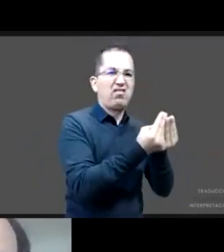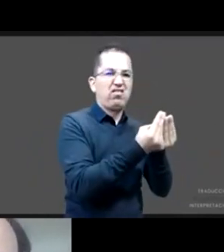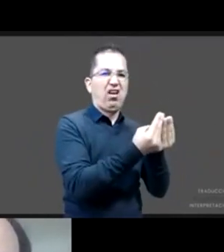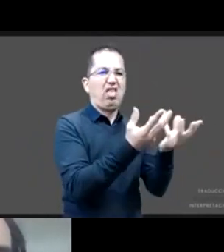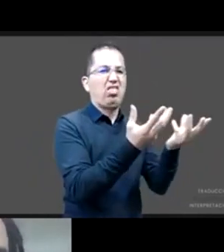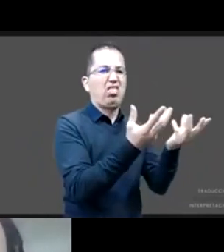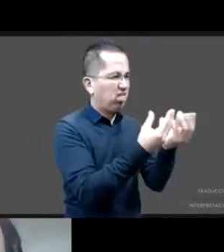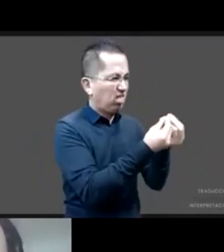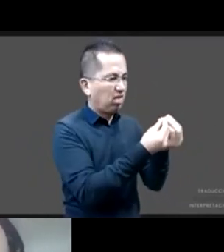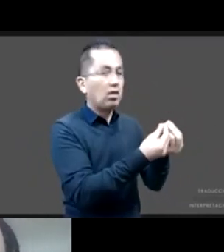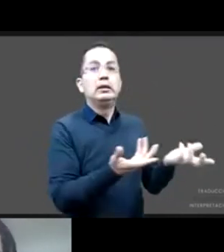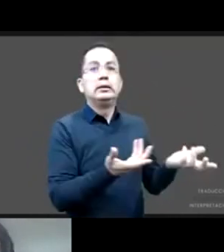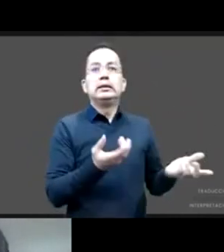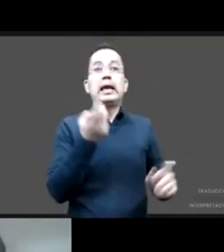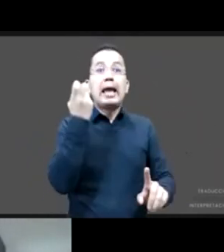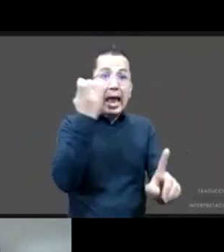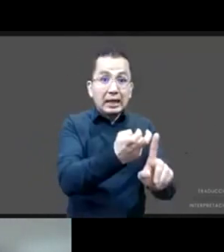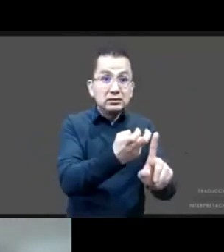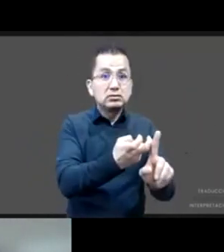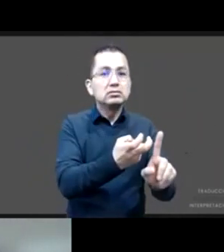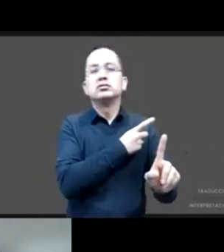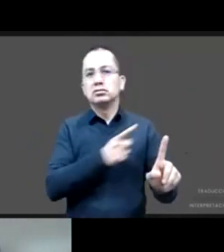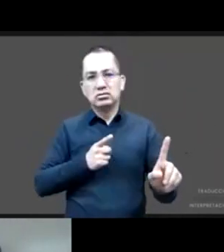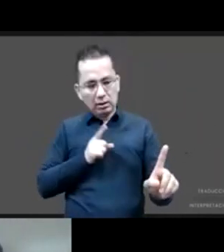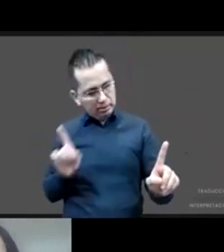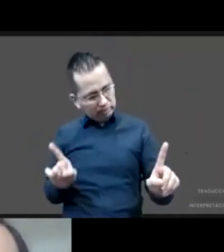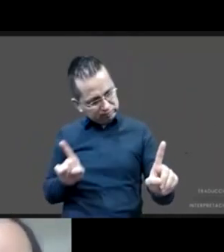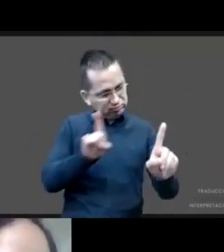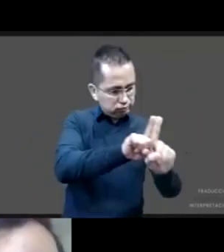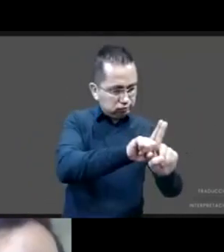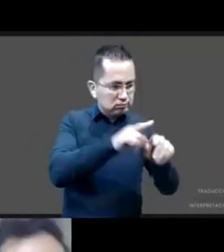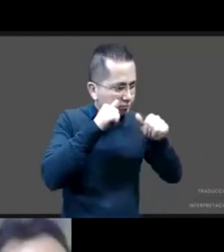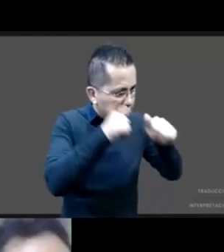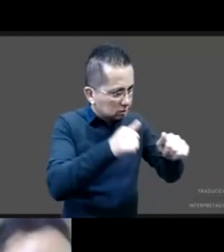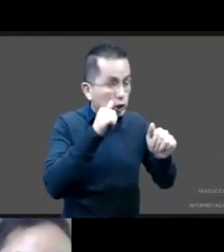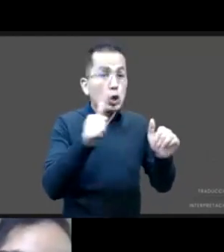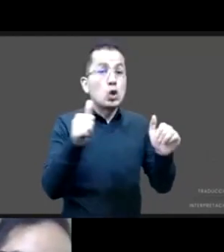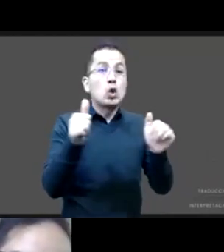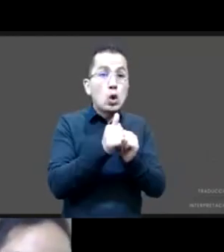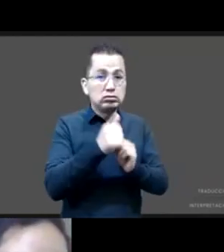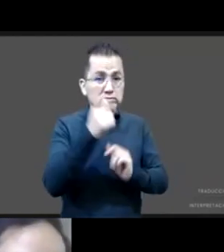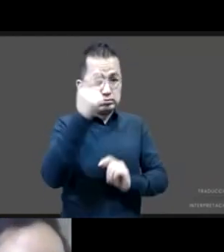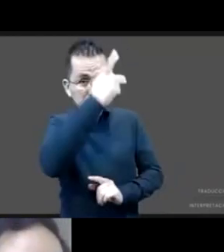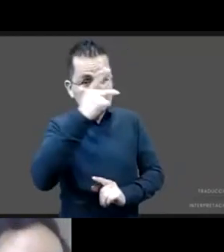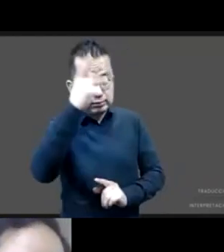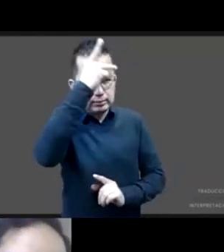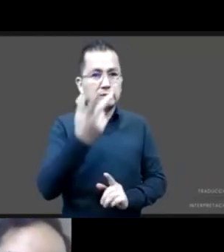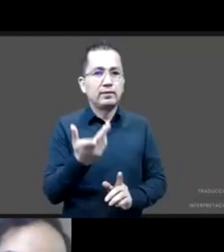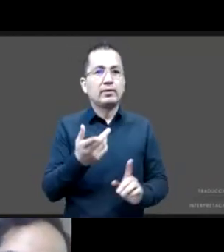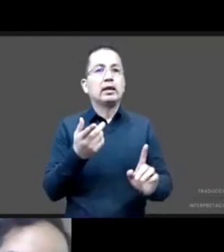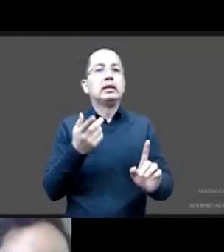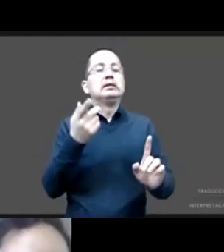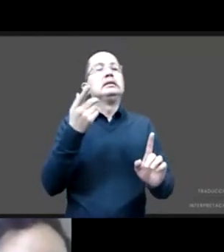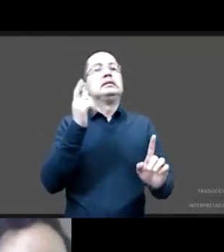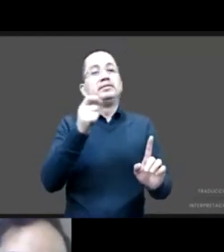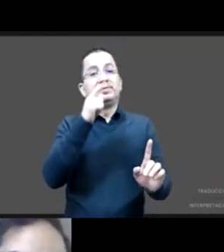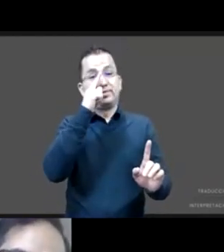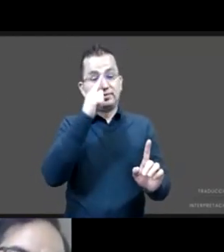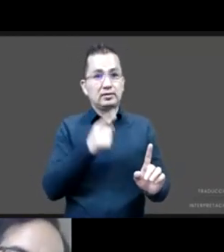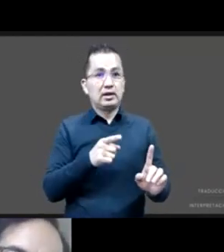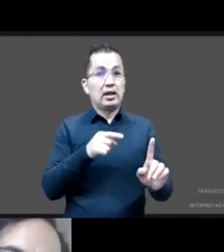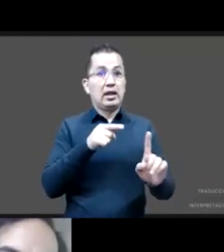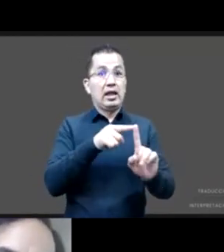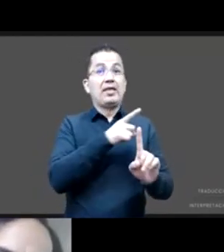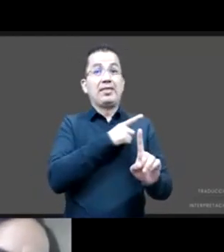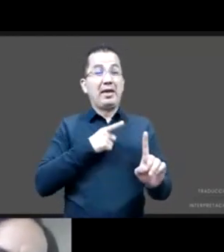ser atendida terapéuticamente y por ejemplo que hay que aislar a los líderes del crimen